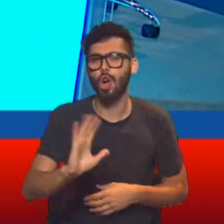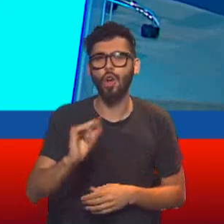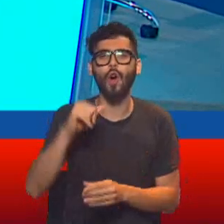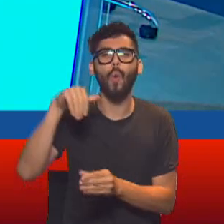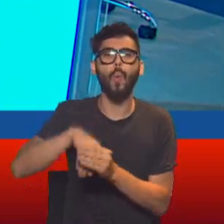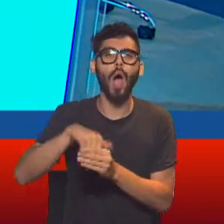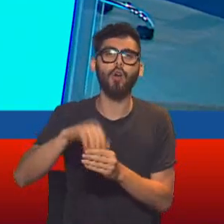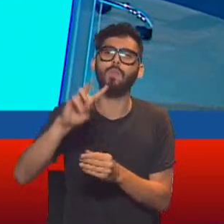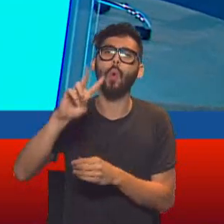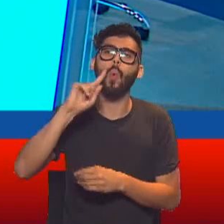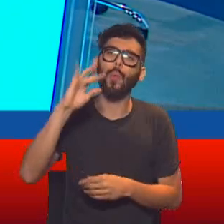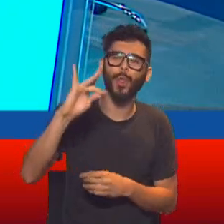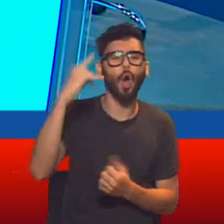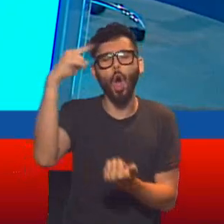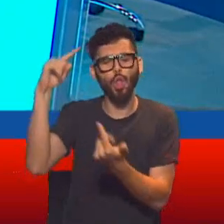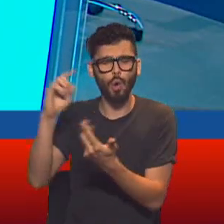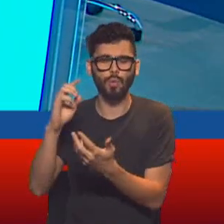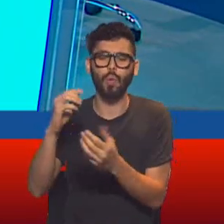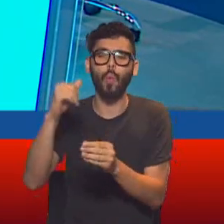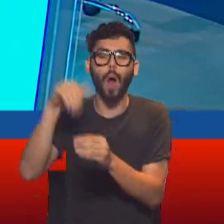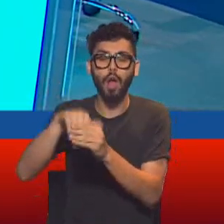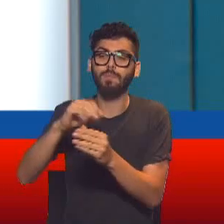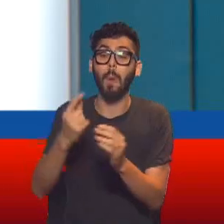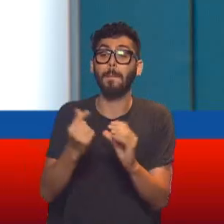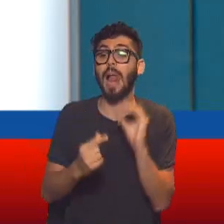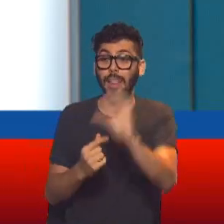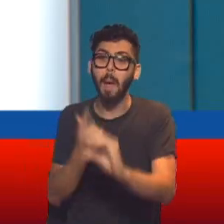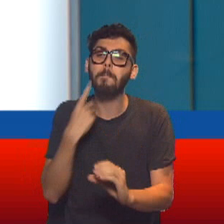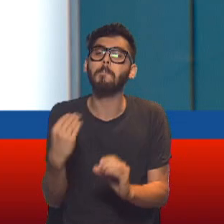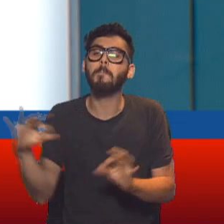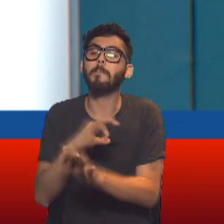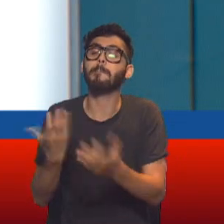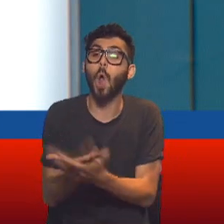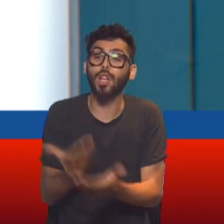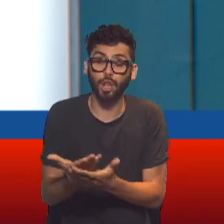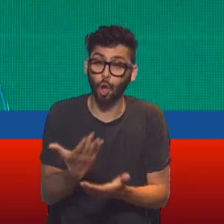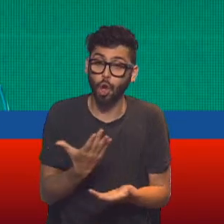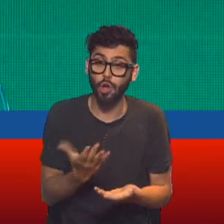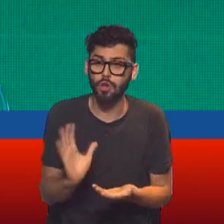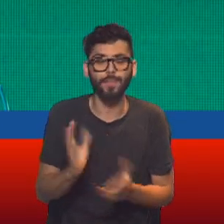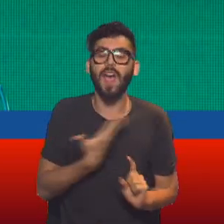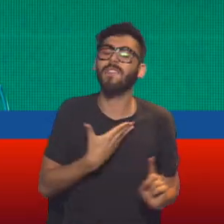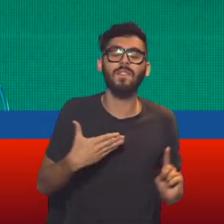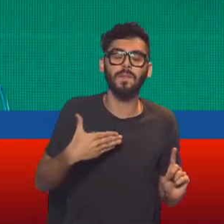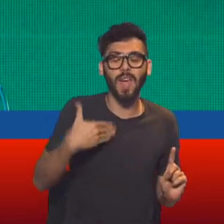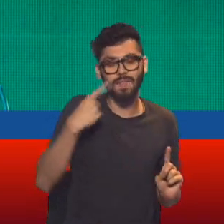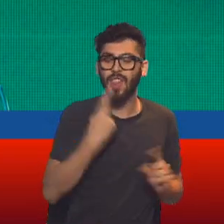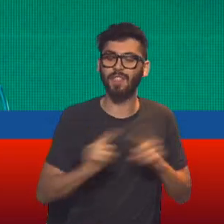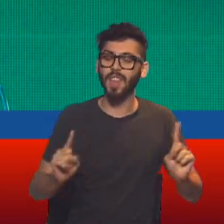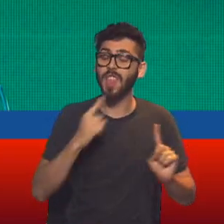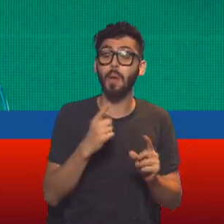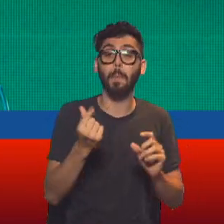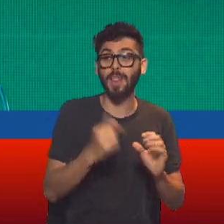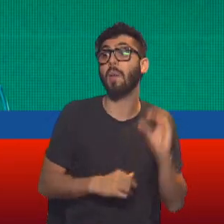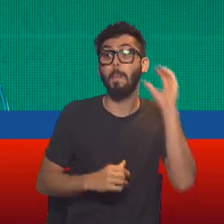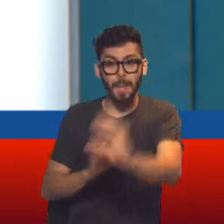el BID u otros Sí. en donde el financiamiento es específicamente para proyectos. Acá te dicen el Fondo para qué no. Monetario te presta, sí, Claro. te dice para qué no, exacto. O sea, Ajá.